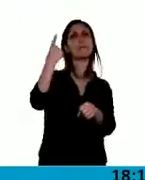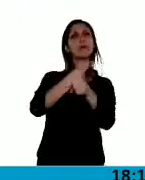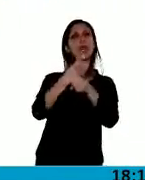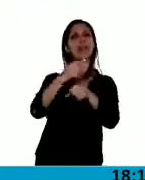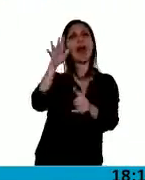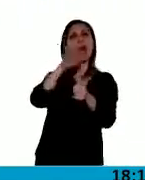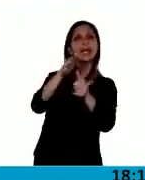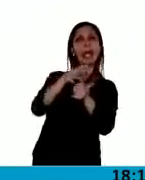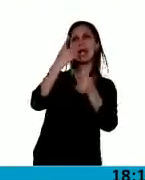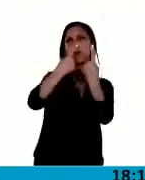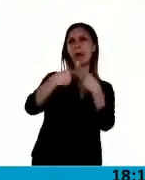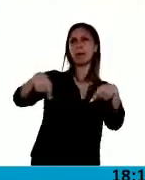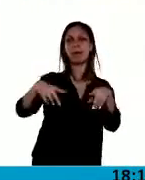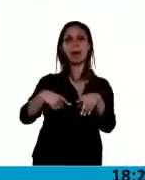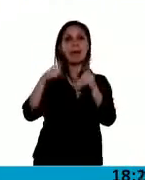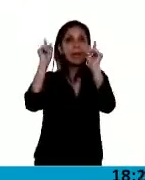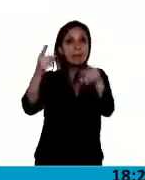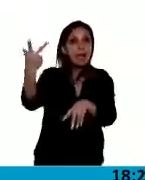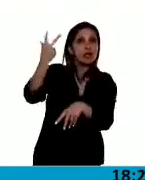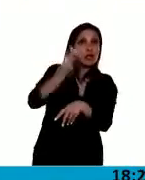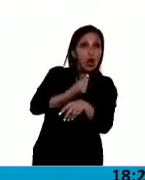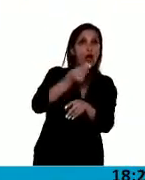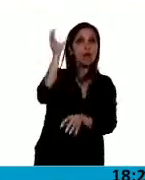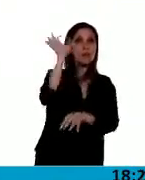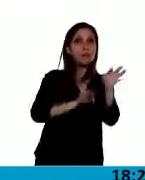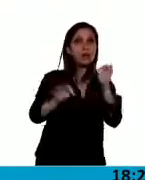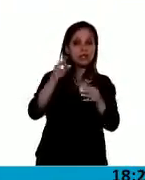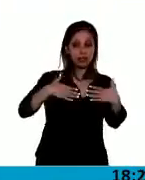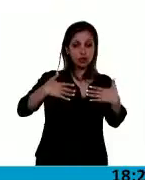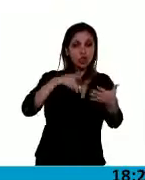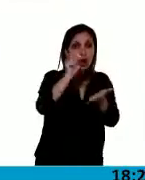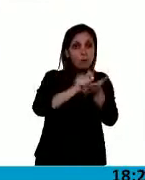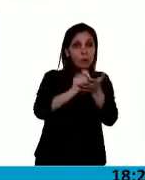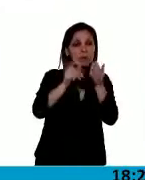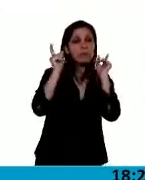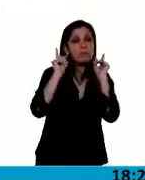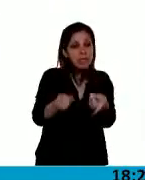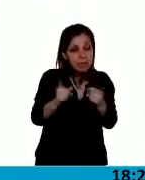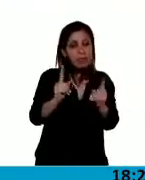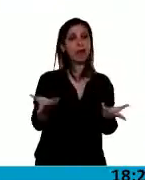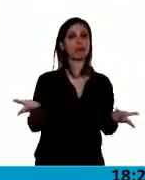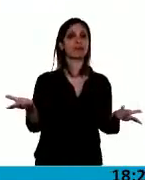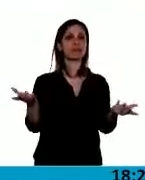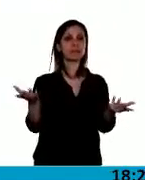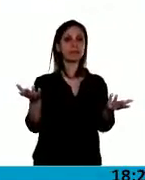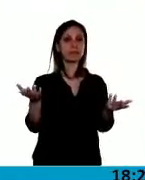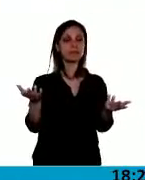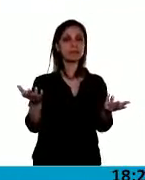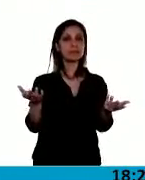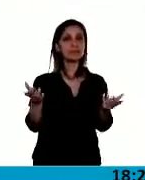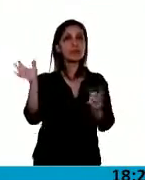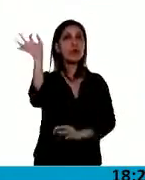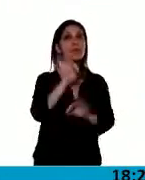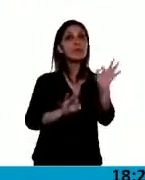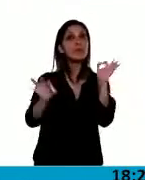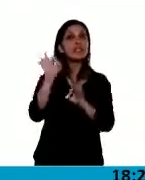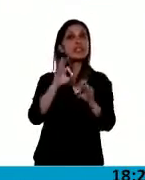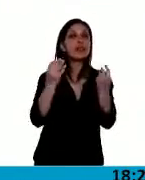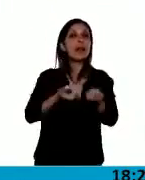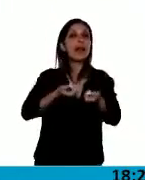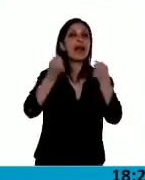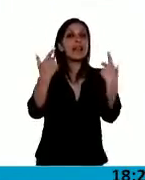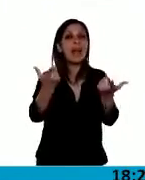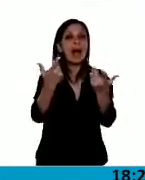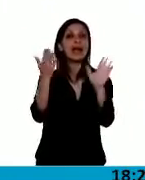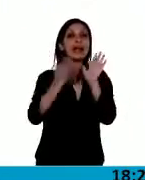esas causas, también rechazaron un proyecto de mi autoría, en este sobre tablas, que era para garantizar